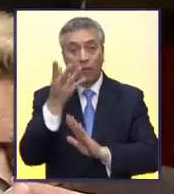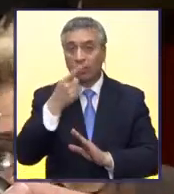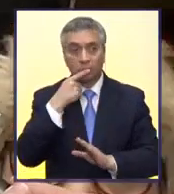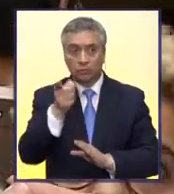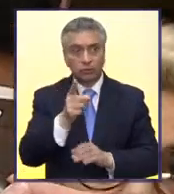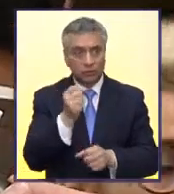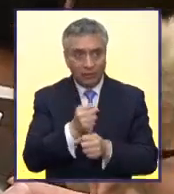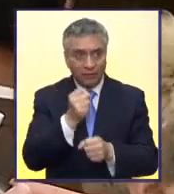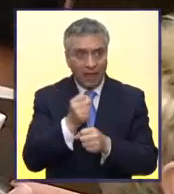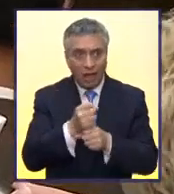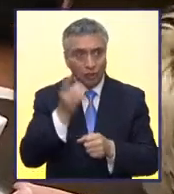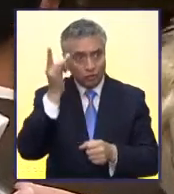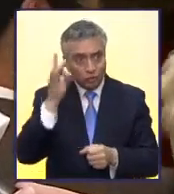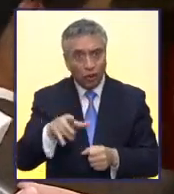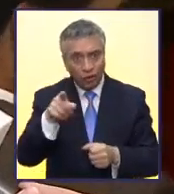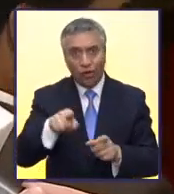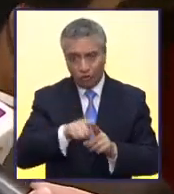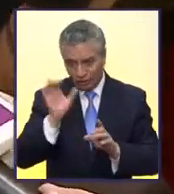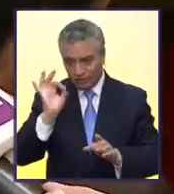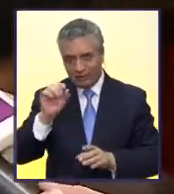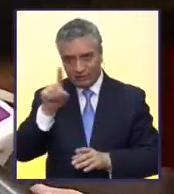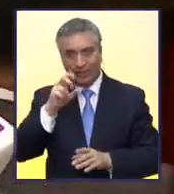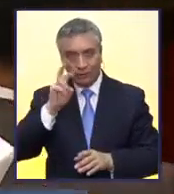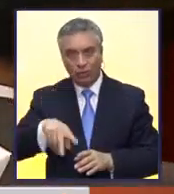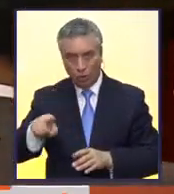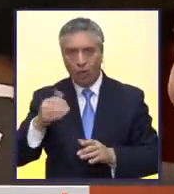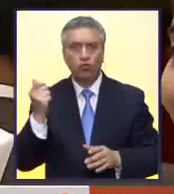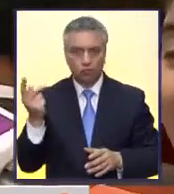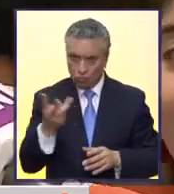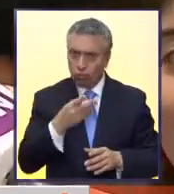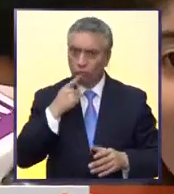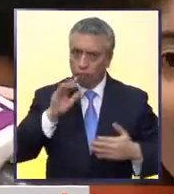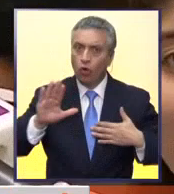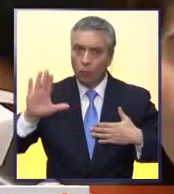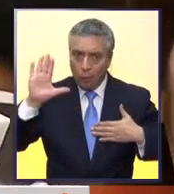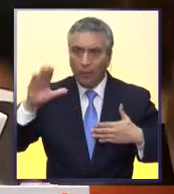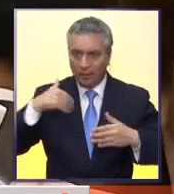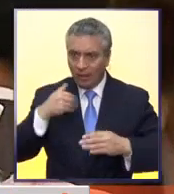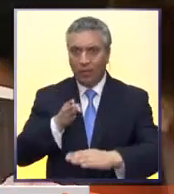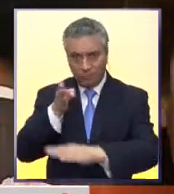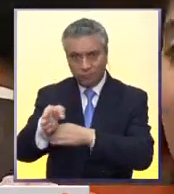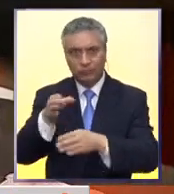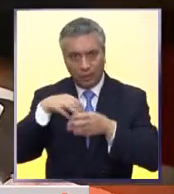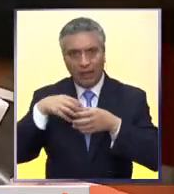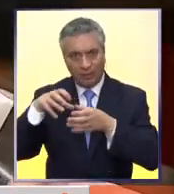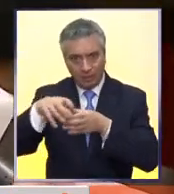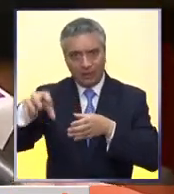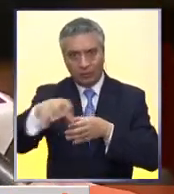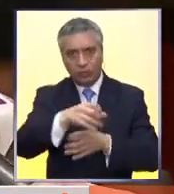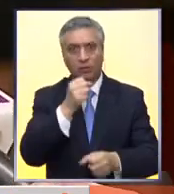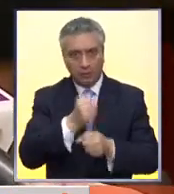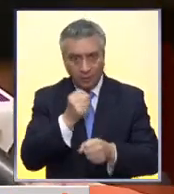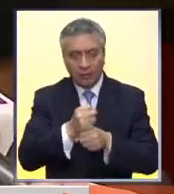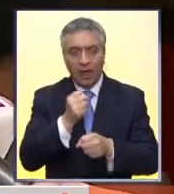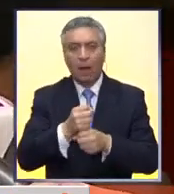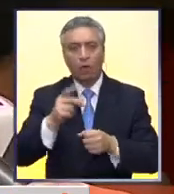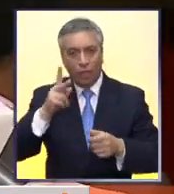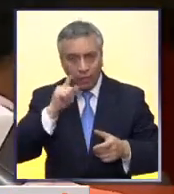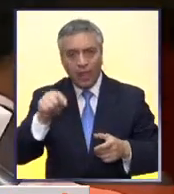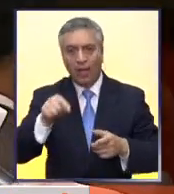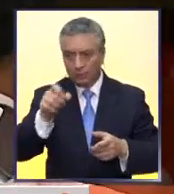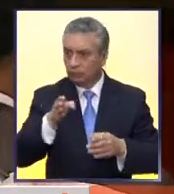los días de sesiones. Son muchos, estamos comprometidos con nuestros distritos, trabajamos además de los días de sesiones en